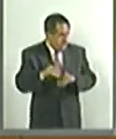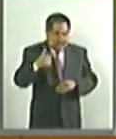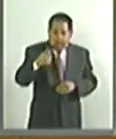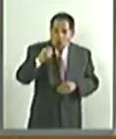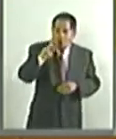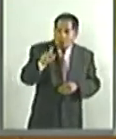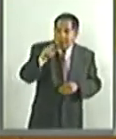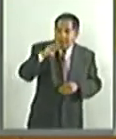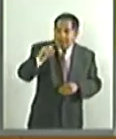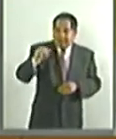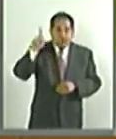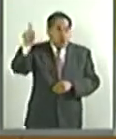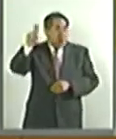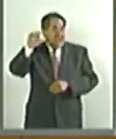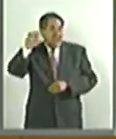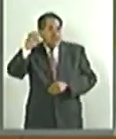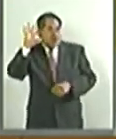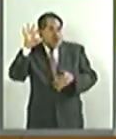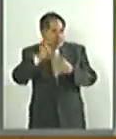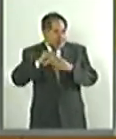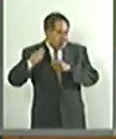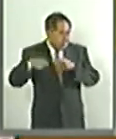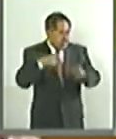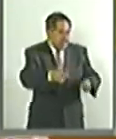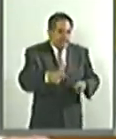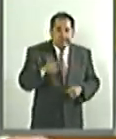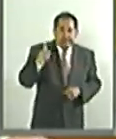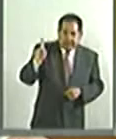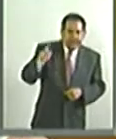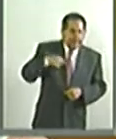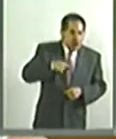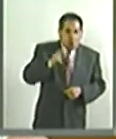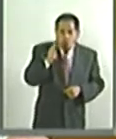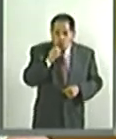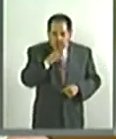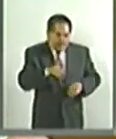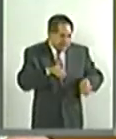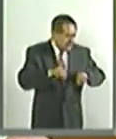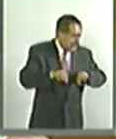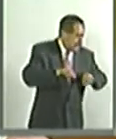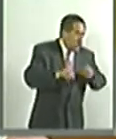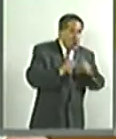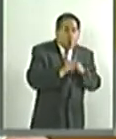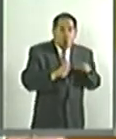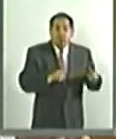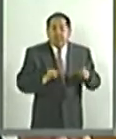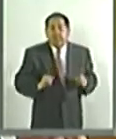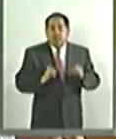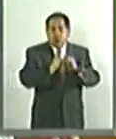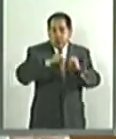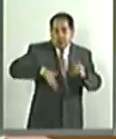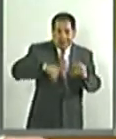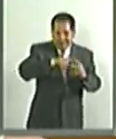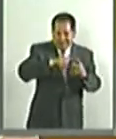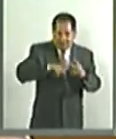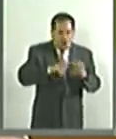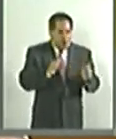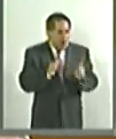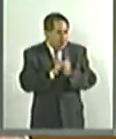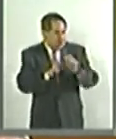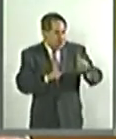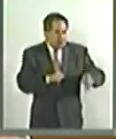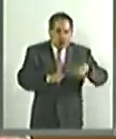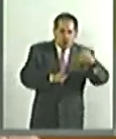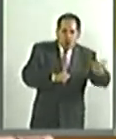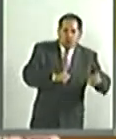geoparques por la UNESCO, la UNAM, a través de los institutos mencionados y en estrecha relación